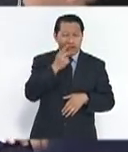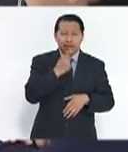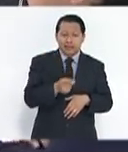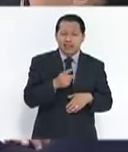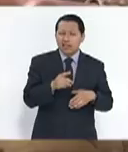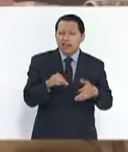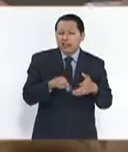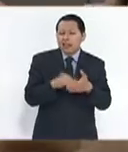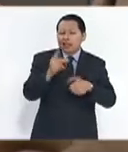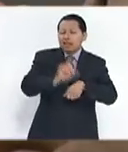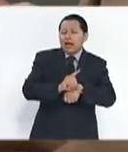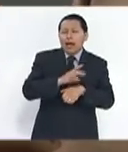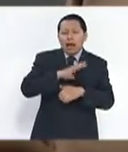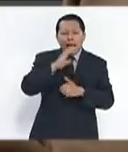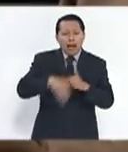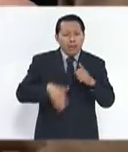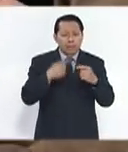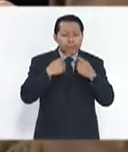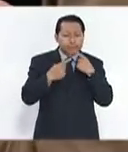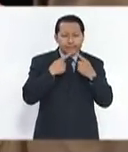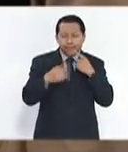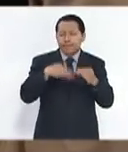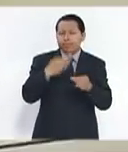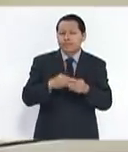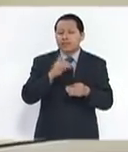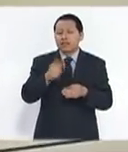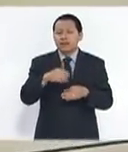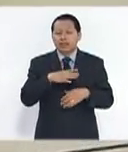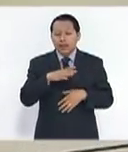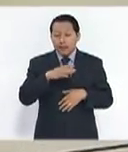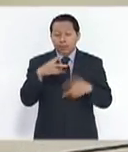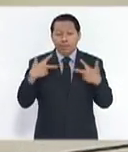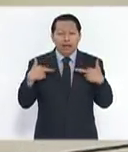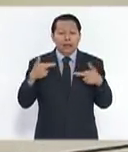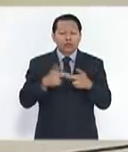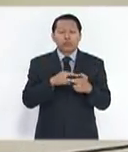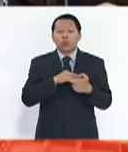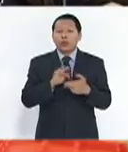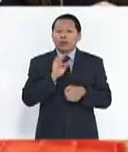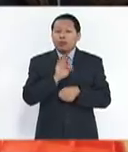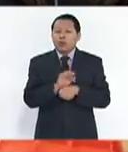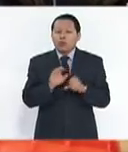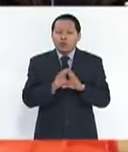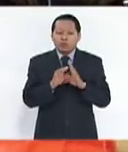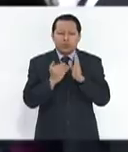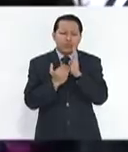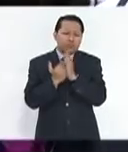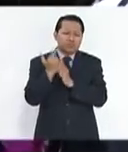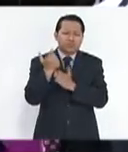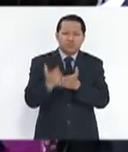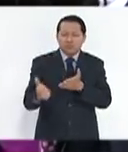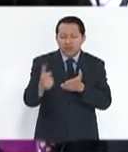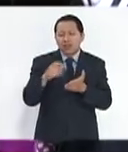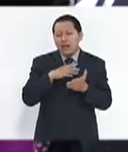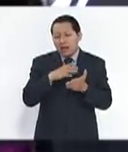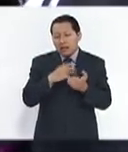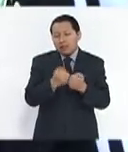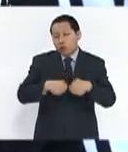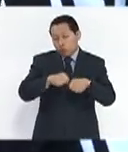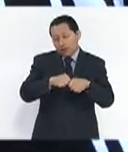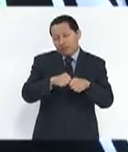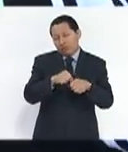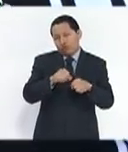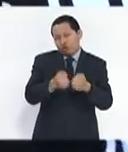termine la negociación del Pliego Nacional de Demandas, será la unidad de los maestros la que garantice un incremento salarial, seguridad social de calidad